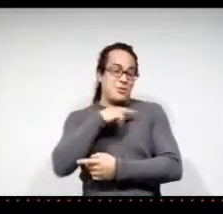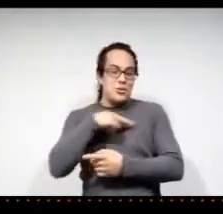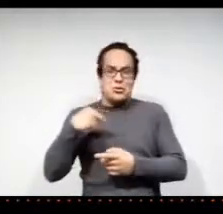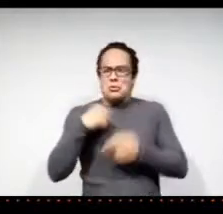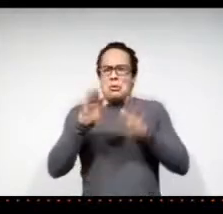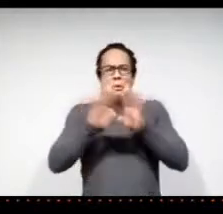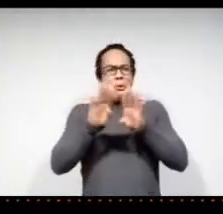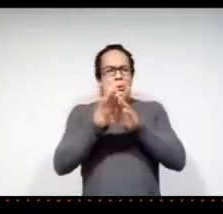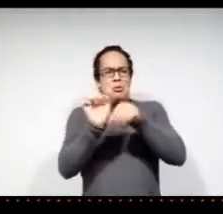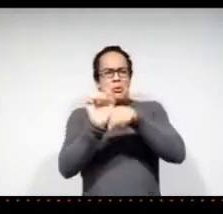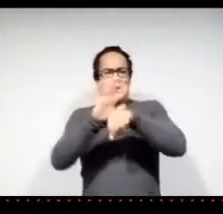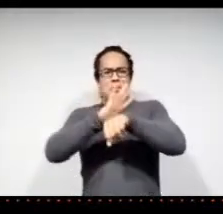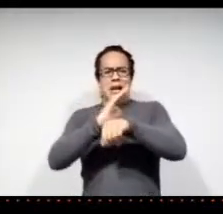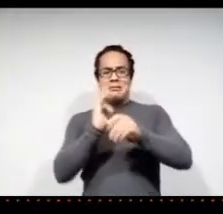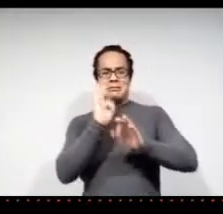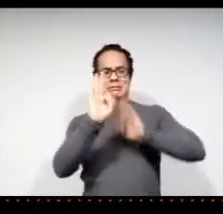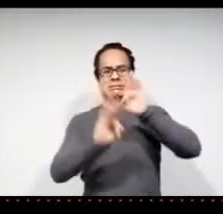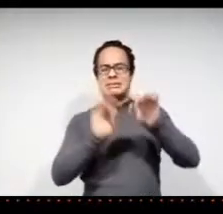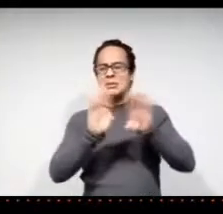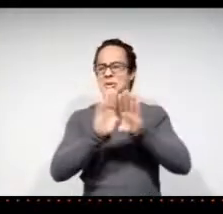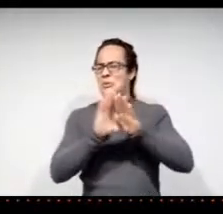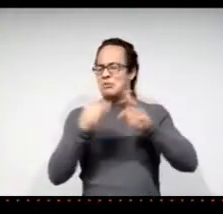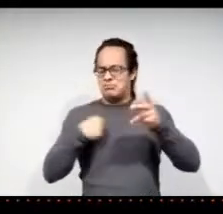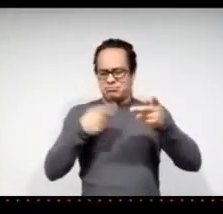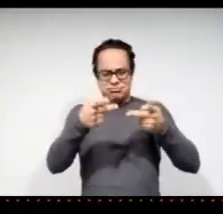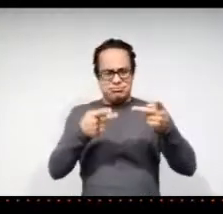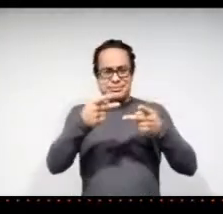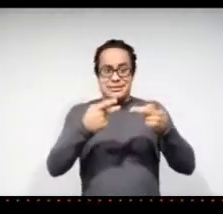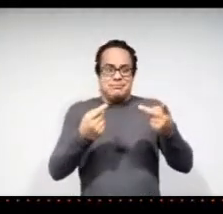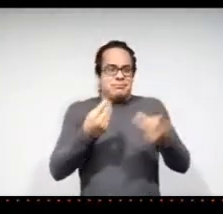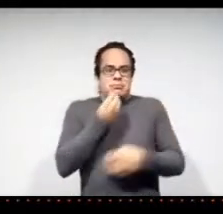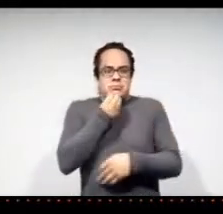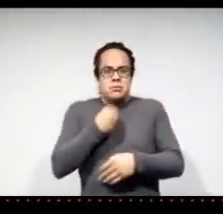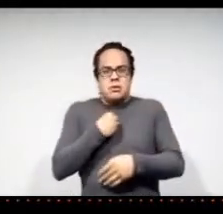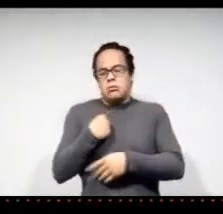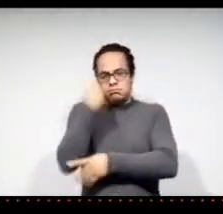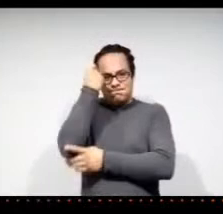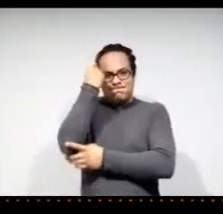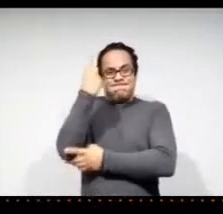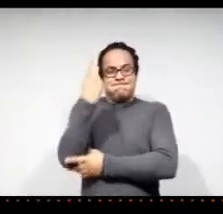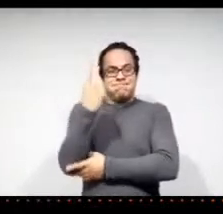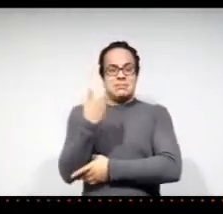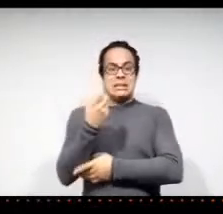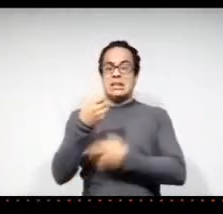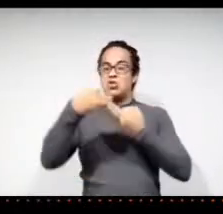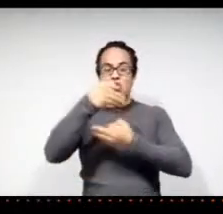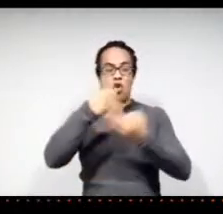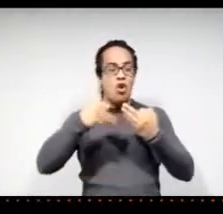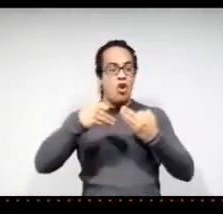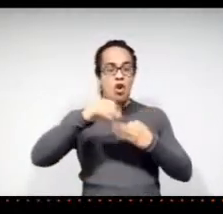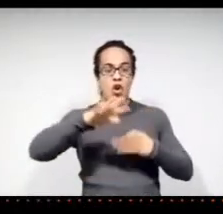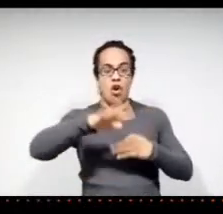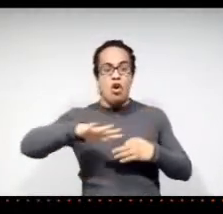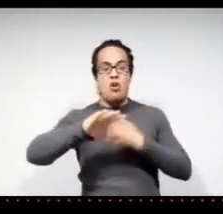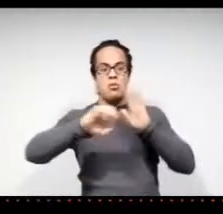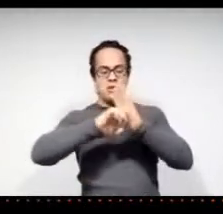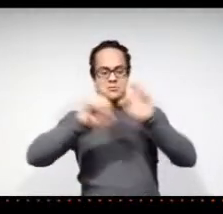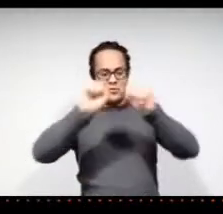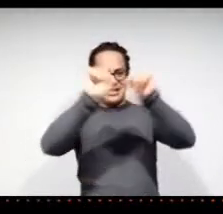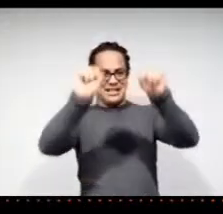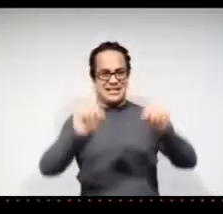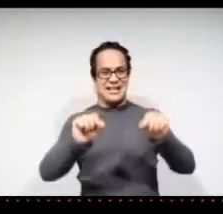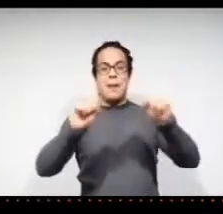imposible tener una planeación micrométrica de cómo iba a actuar cada elemento de todo el sistema que compone a la